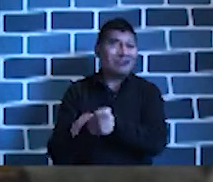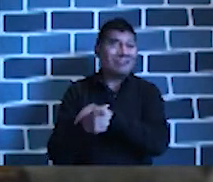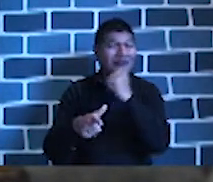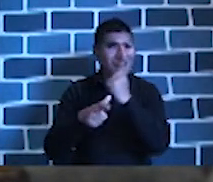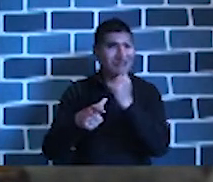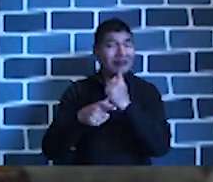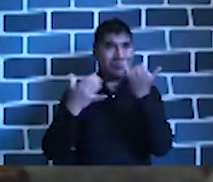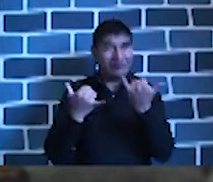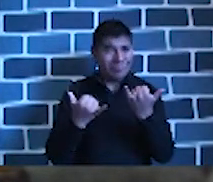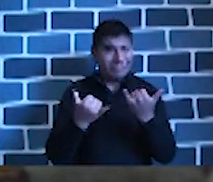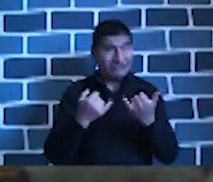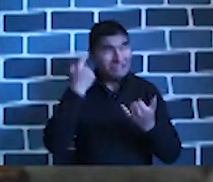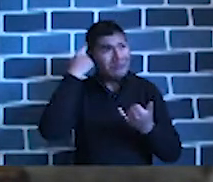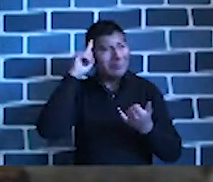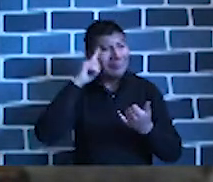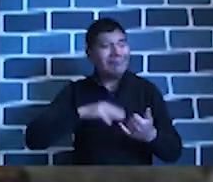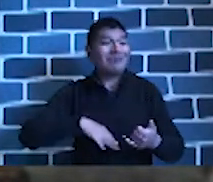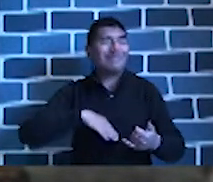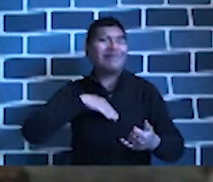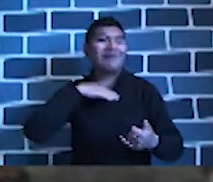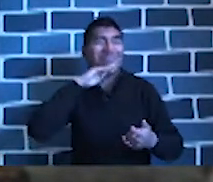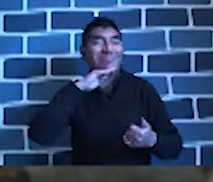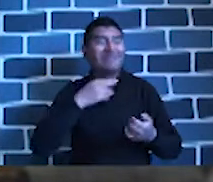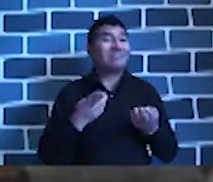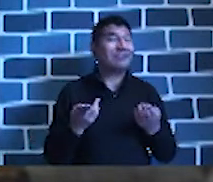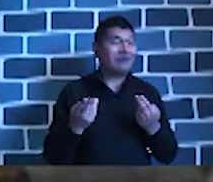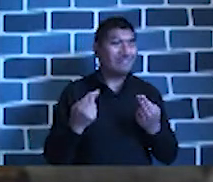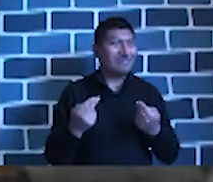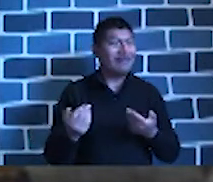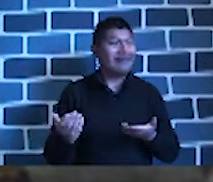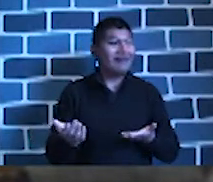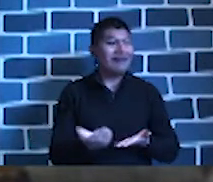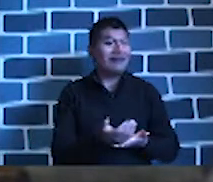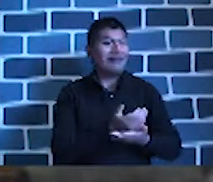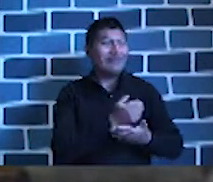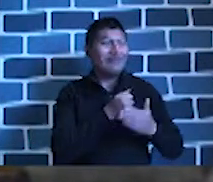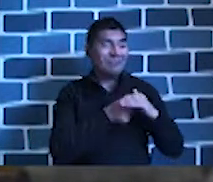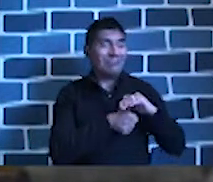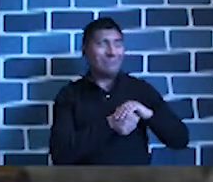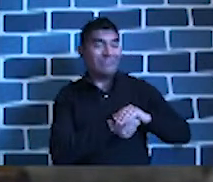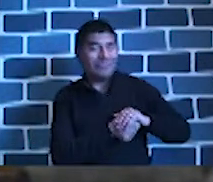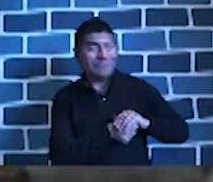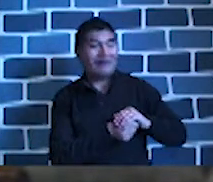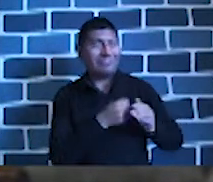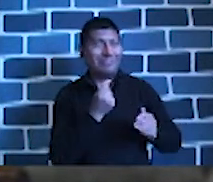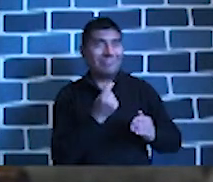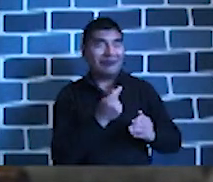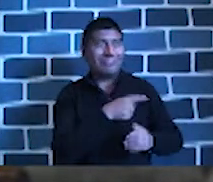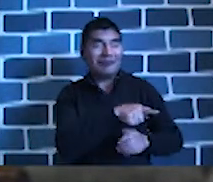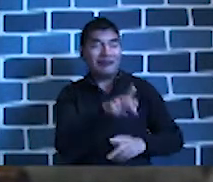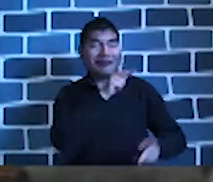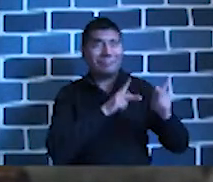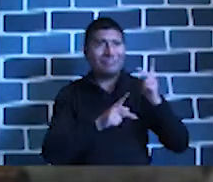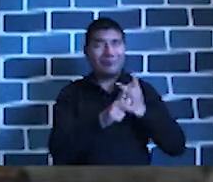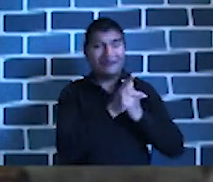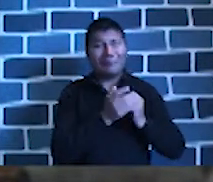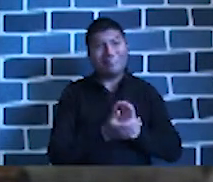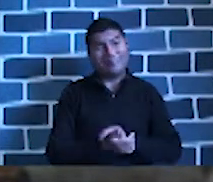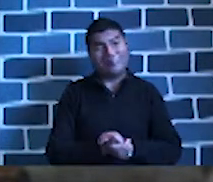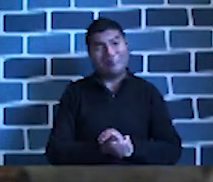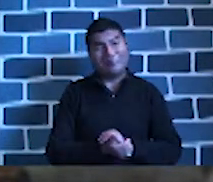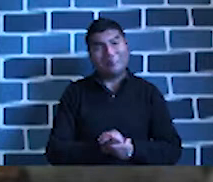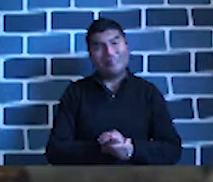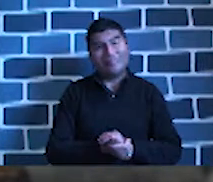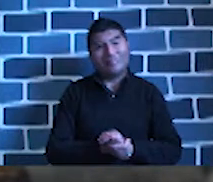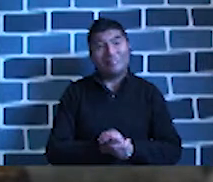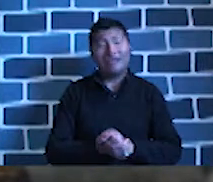hoy para satisfacer sus ambiciones aprovechando las necesidades humanas de la gente. En la fe